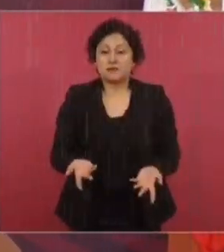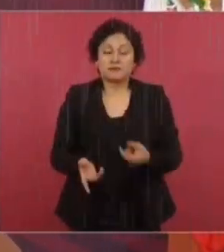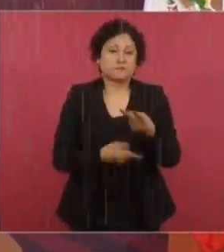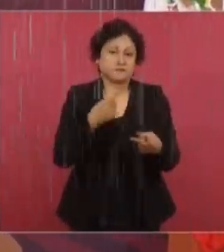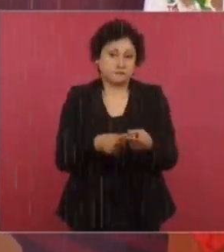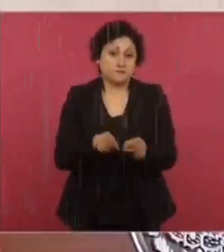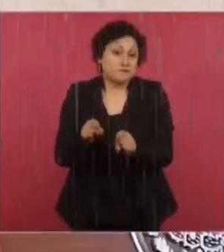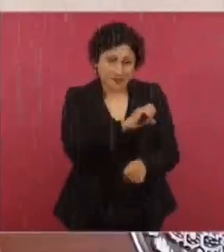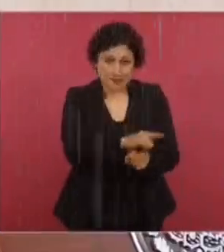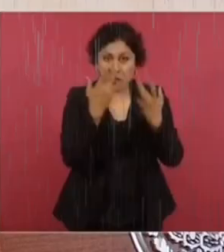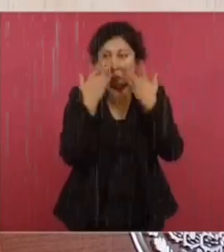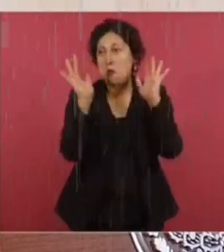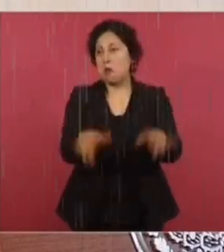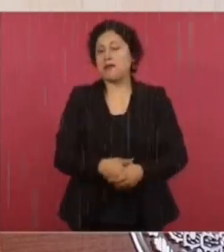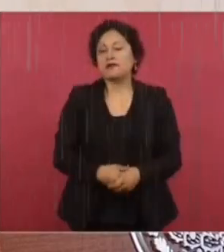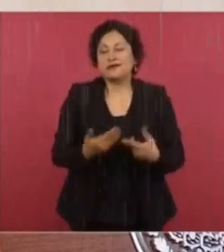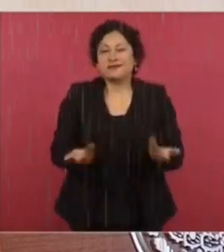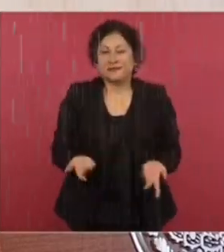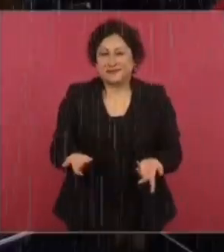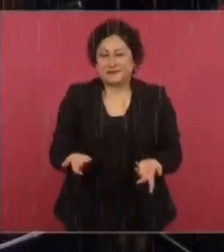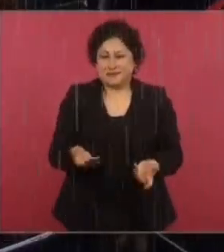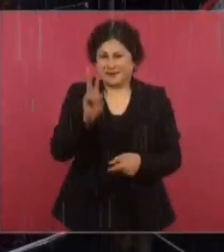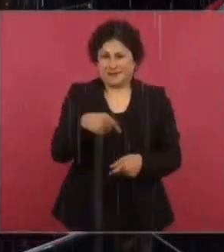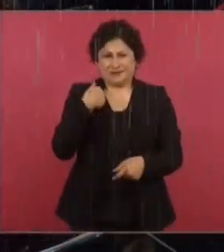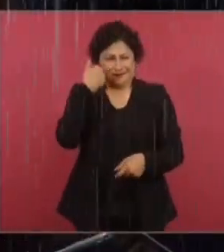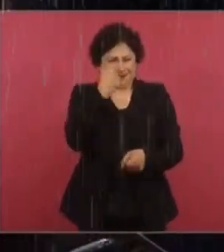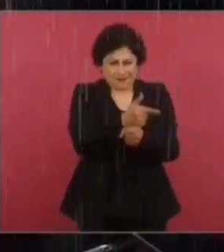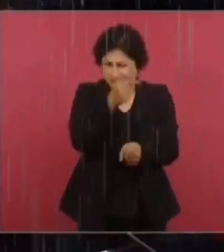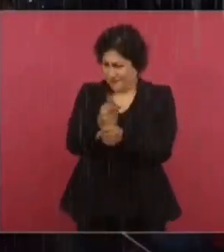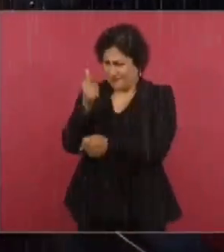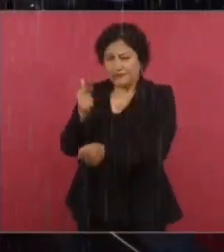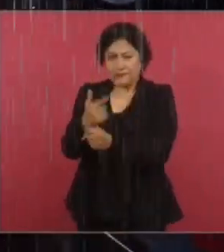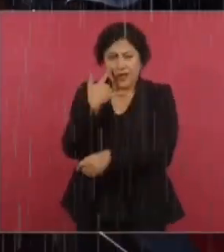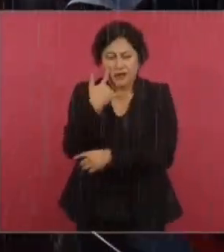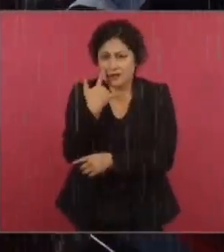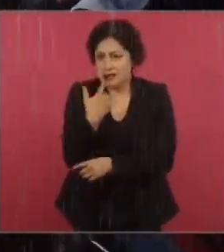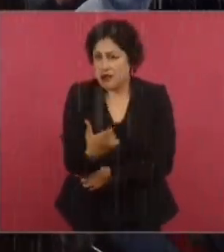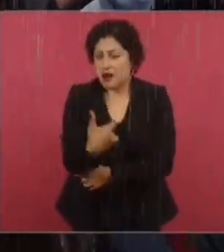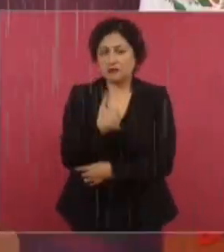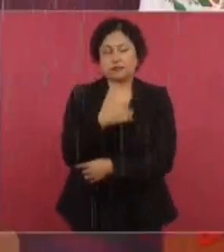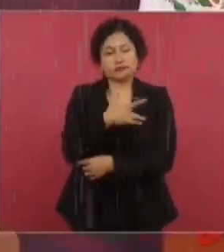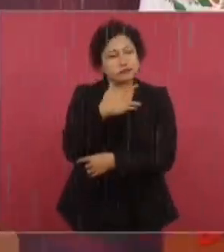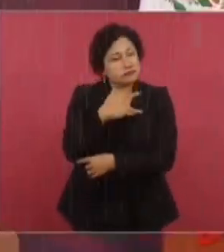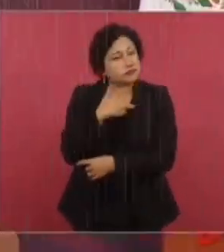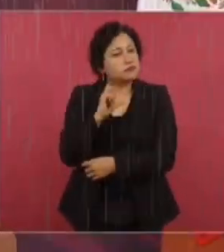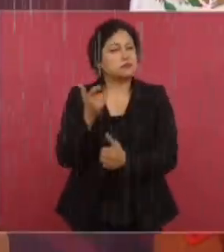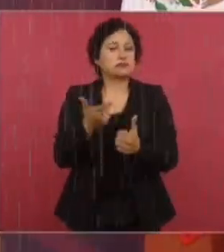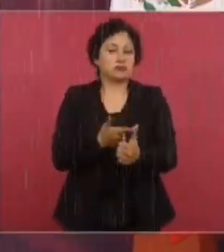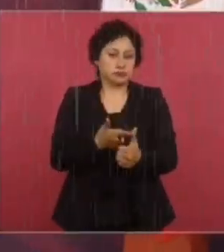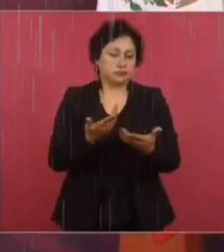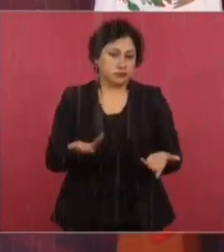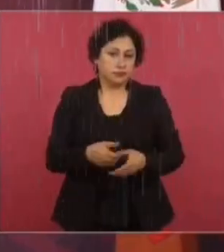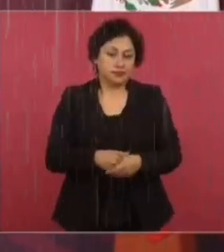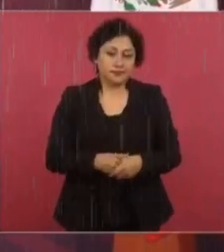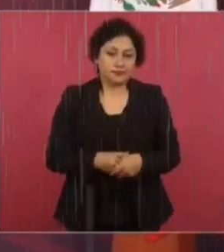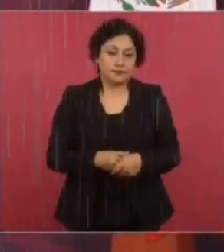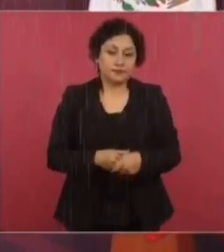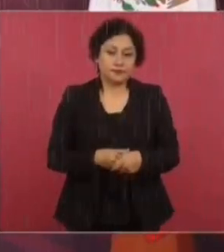y renuncia al mismo fiscal entonces me llamó mucho la atención para dinámicas